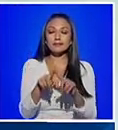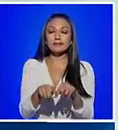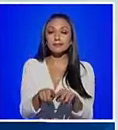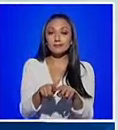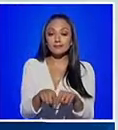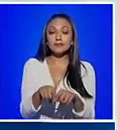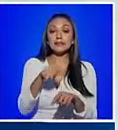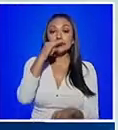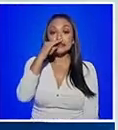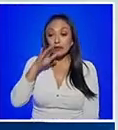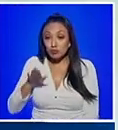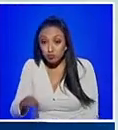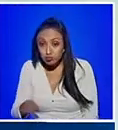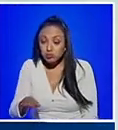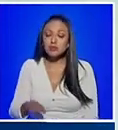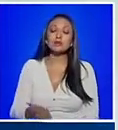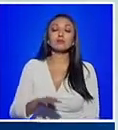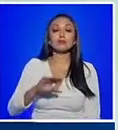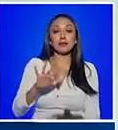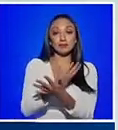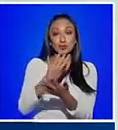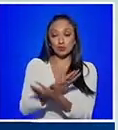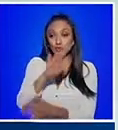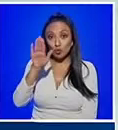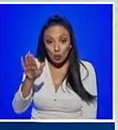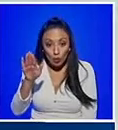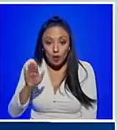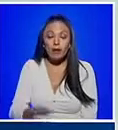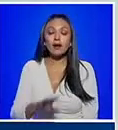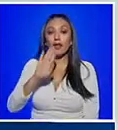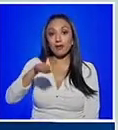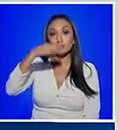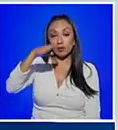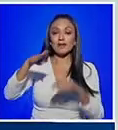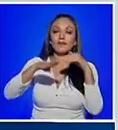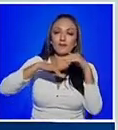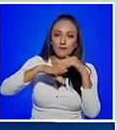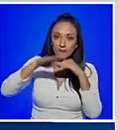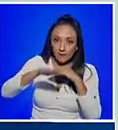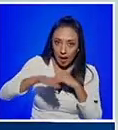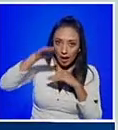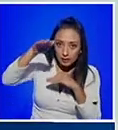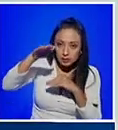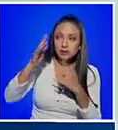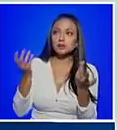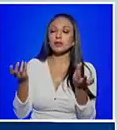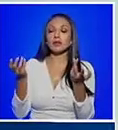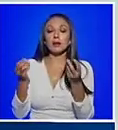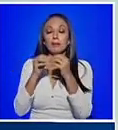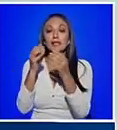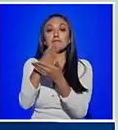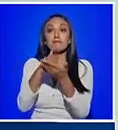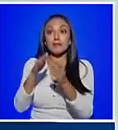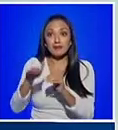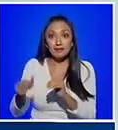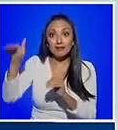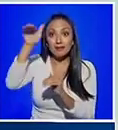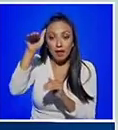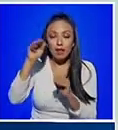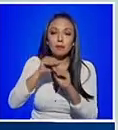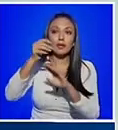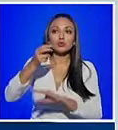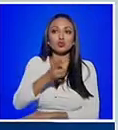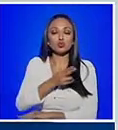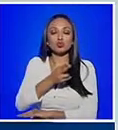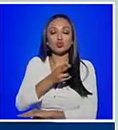de inicial, para el subnivel de preparatoria, para el subnivel elemental, para el subnivel medio, para el subnivel superior